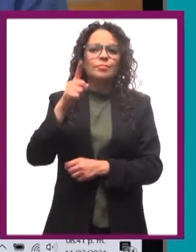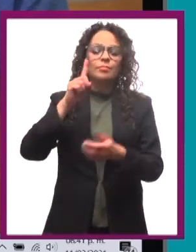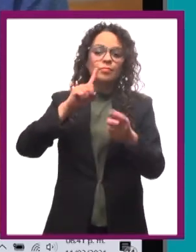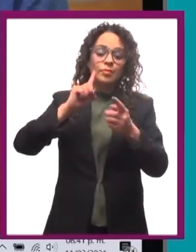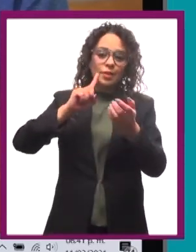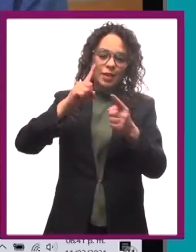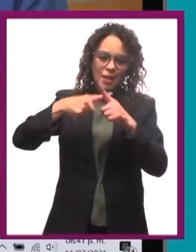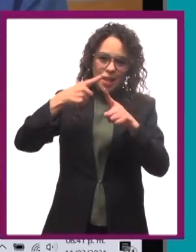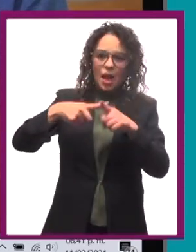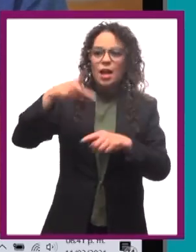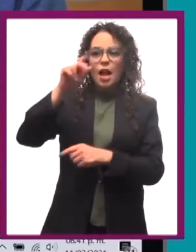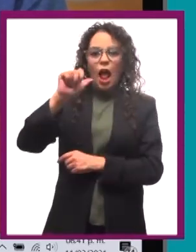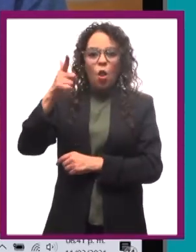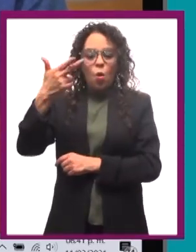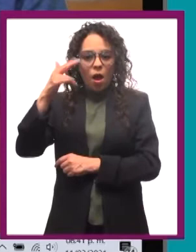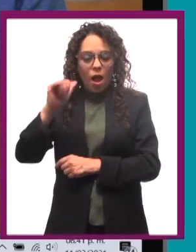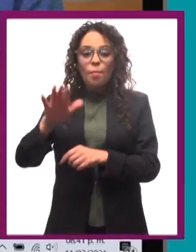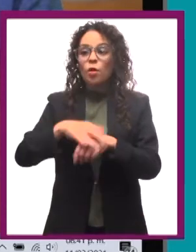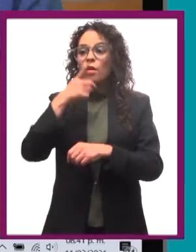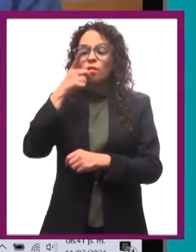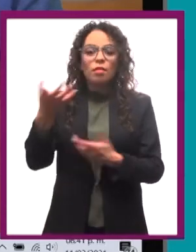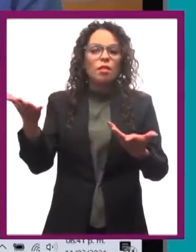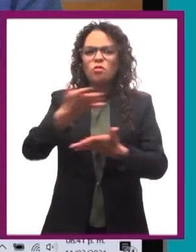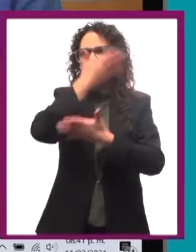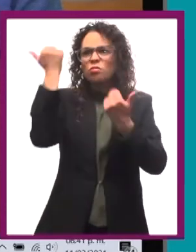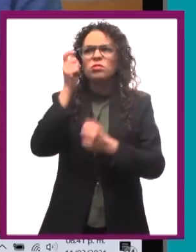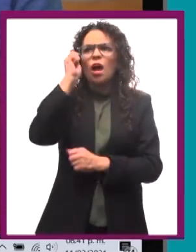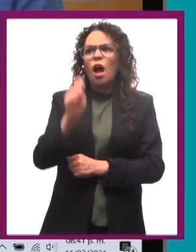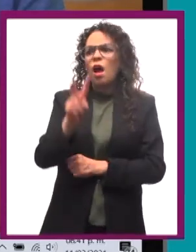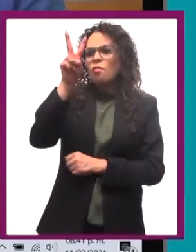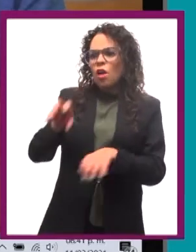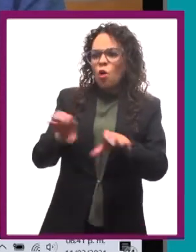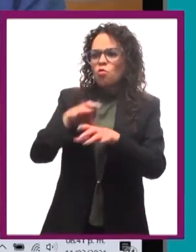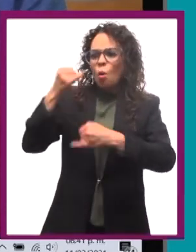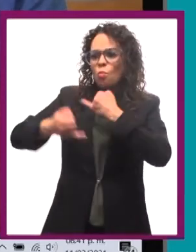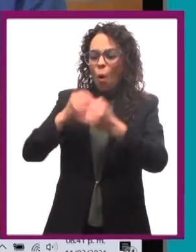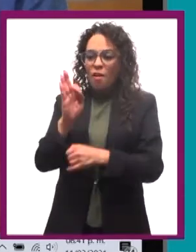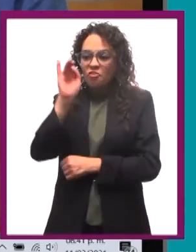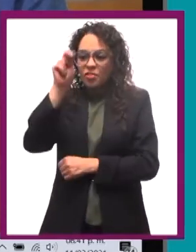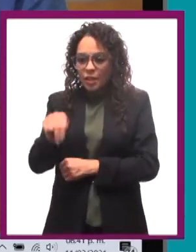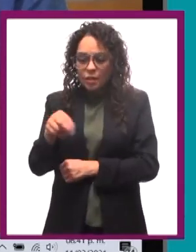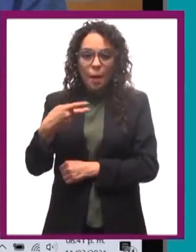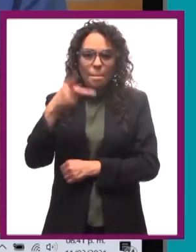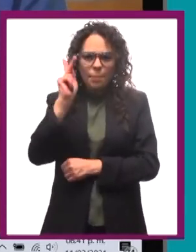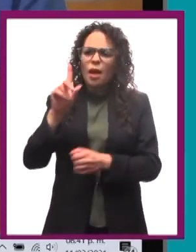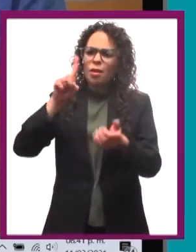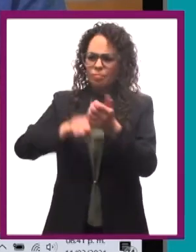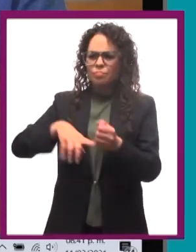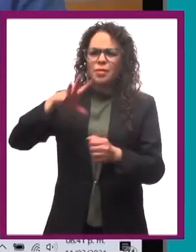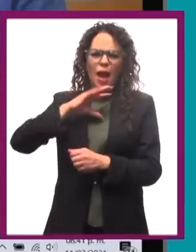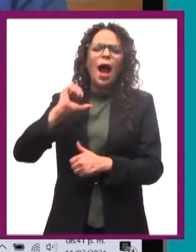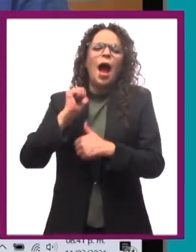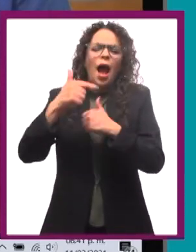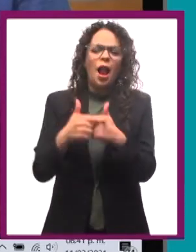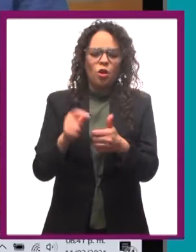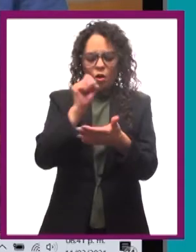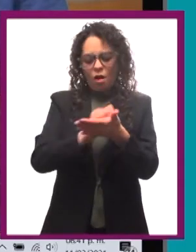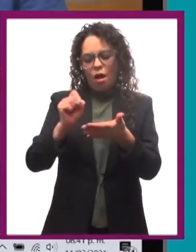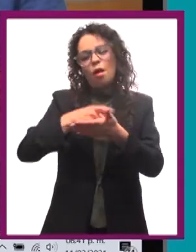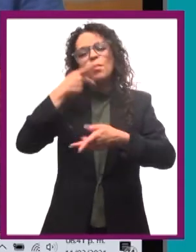dice que una de las características del juego es que es incierto, pero no por ello deja de ser una construcción narrativa de algún